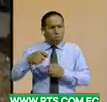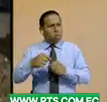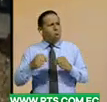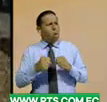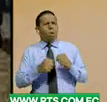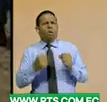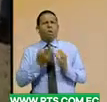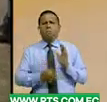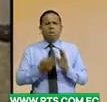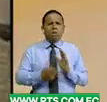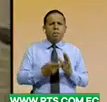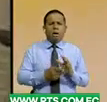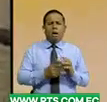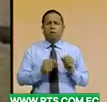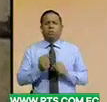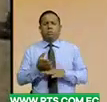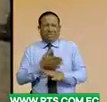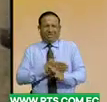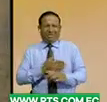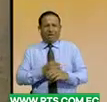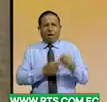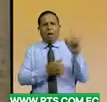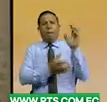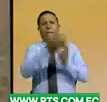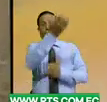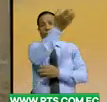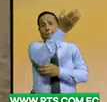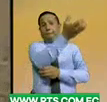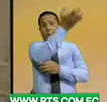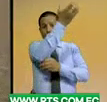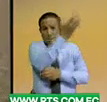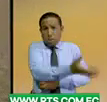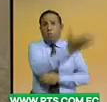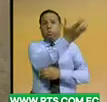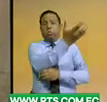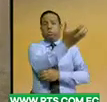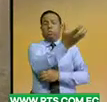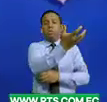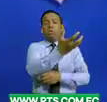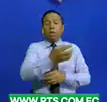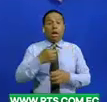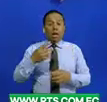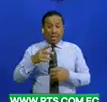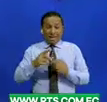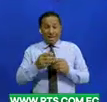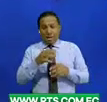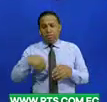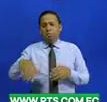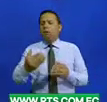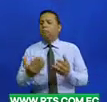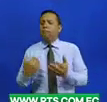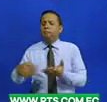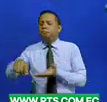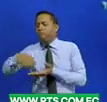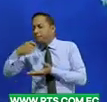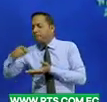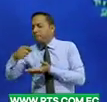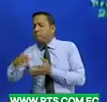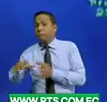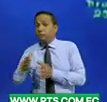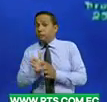fuerte estruendo. Unos segundos antes de que caiga la maquinaria, mi prima salió con los bebés a darle de comer. Ellas estaban acá cuando la maquinaria